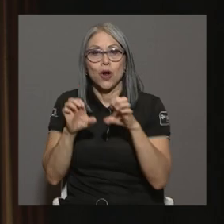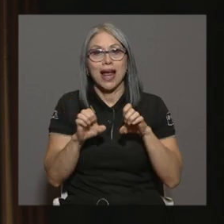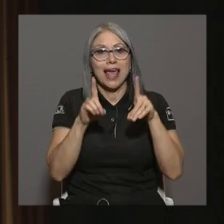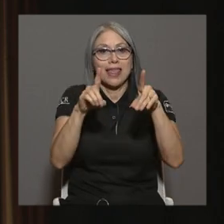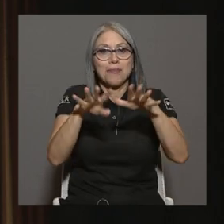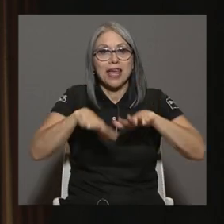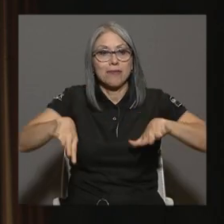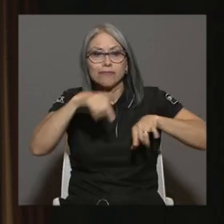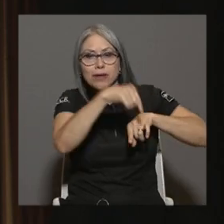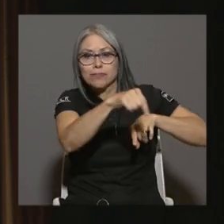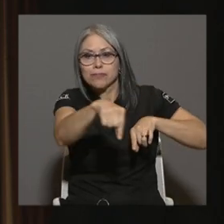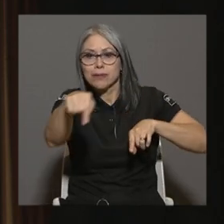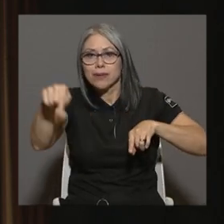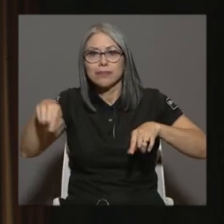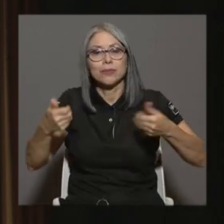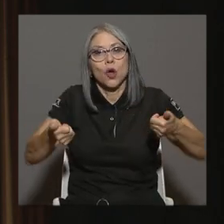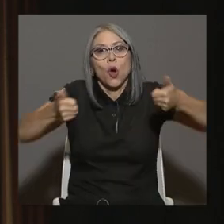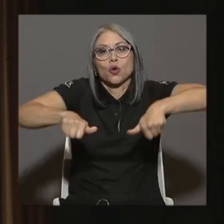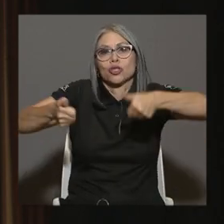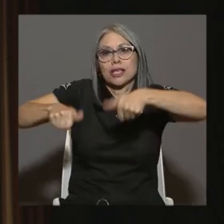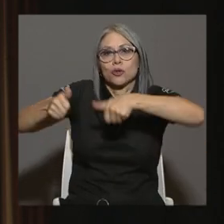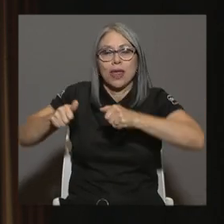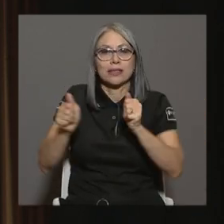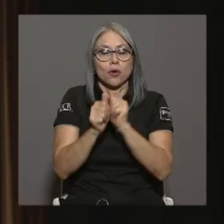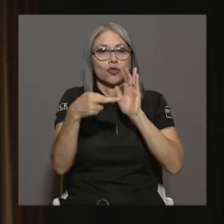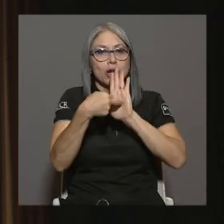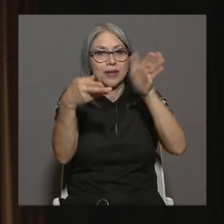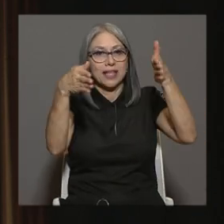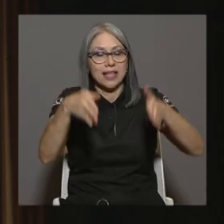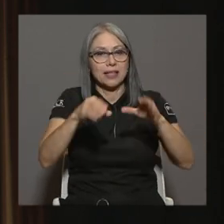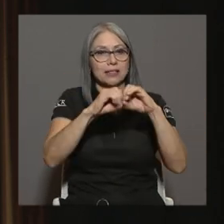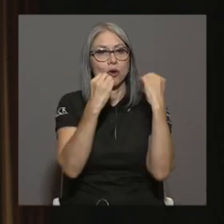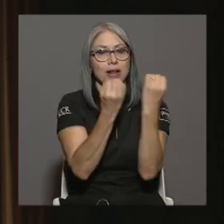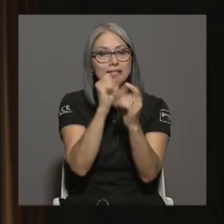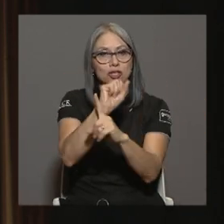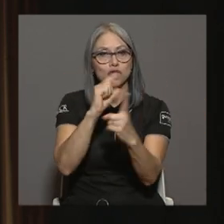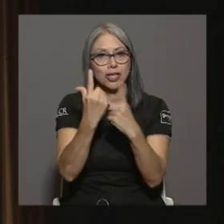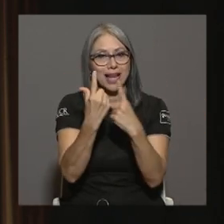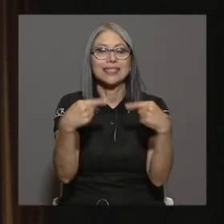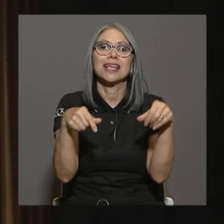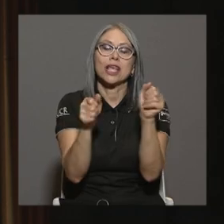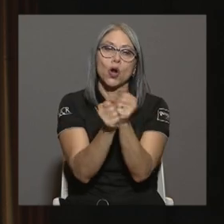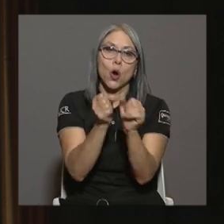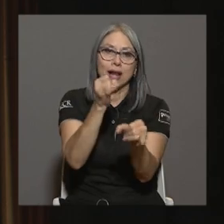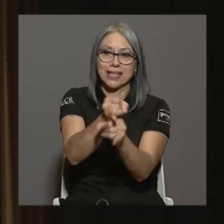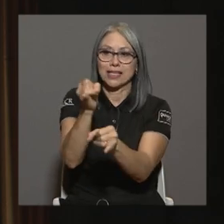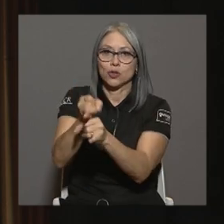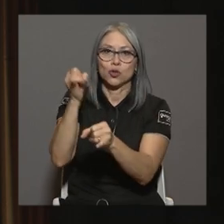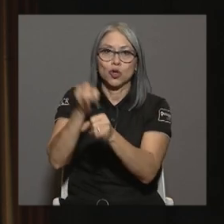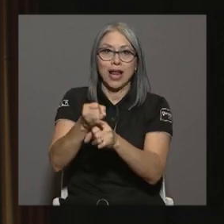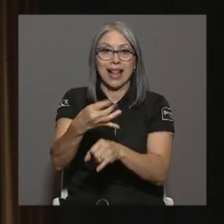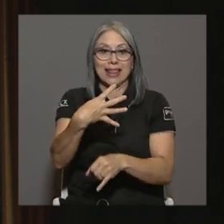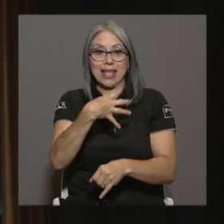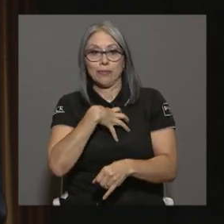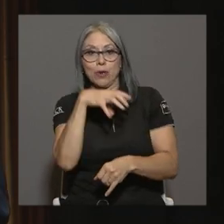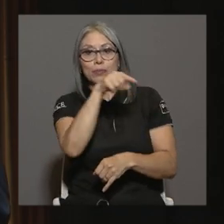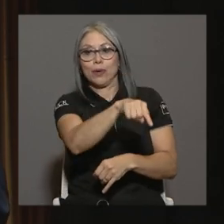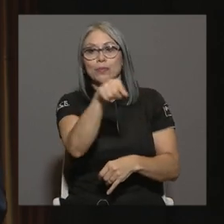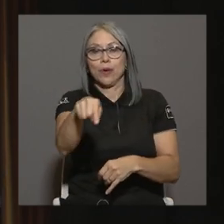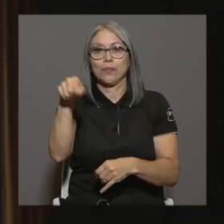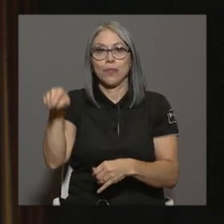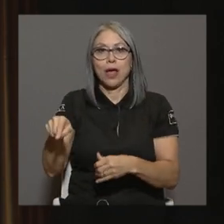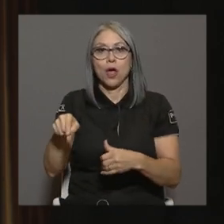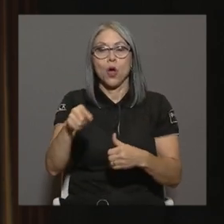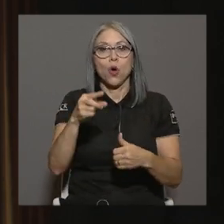fueron consensuadas con representantes de organizaciones sociales y la institucionalidad local de las regiones